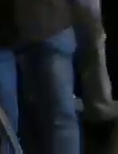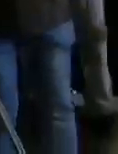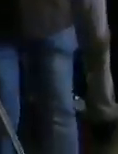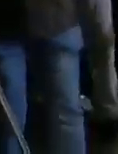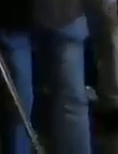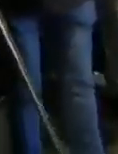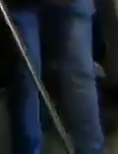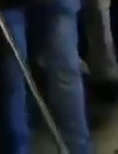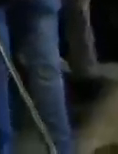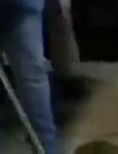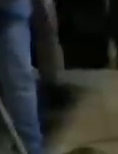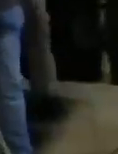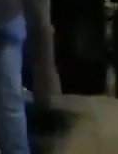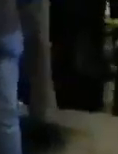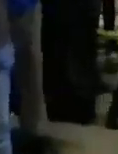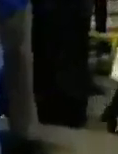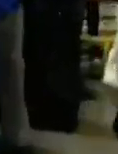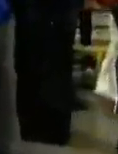giro